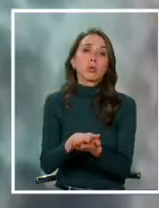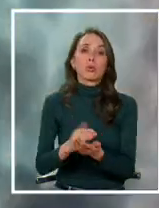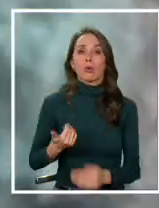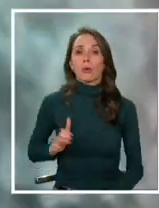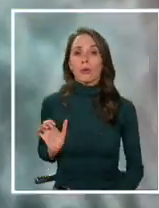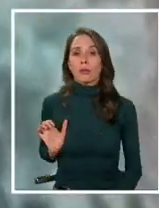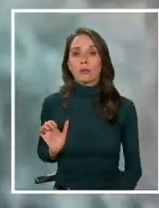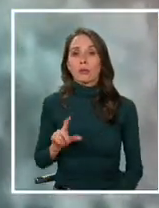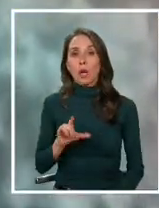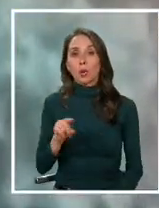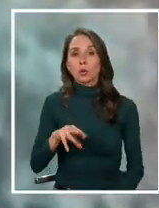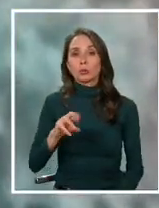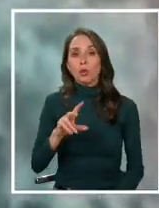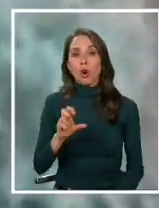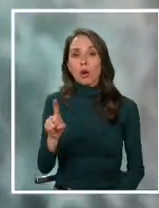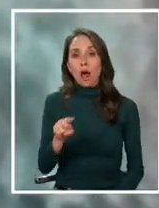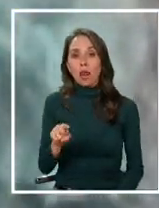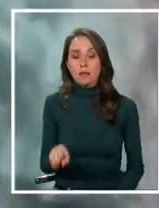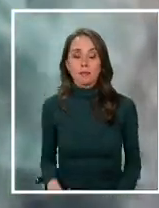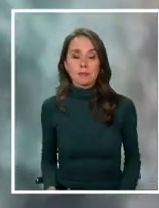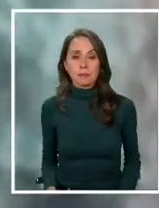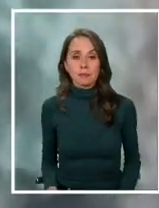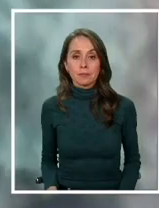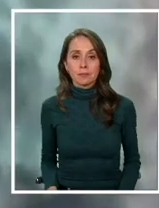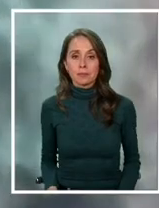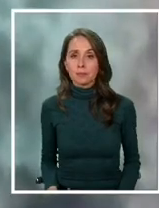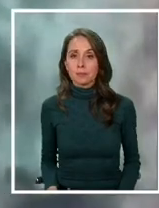detective Luis Morales balcázar